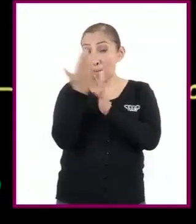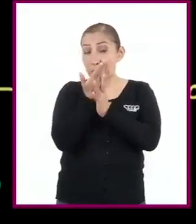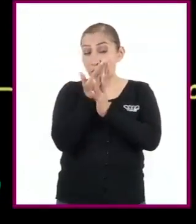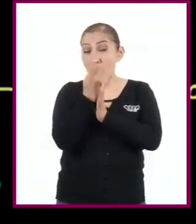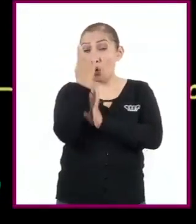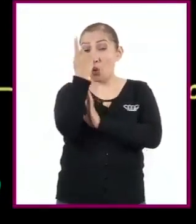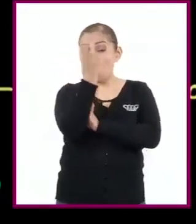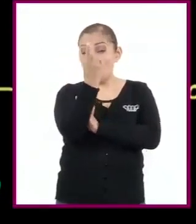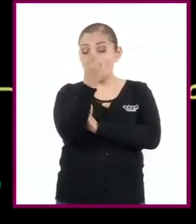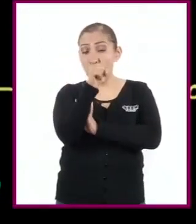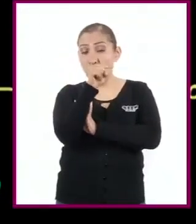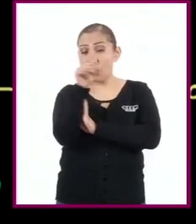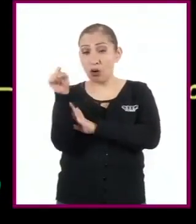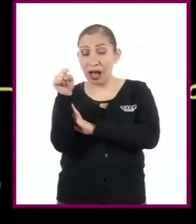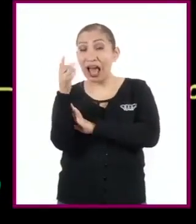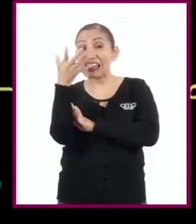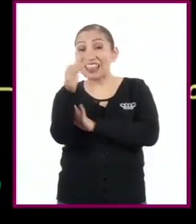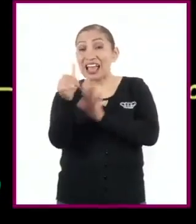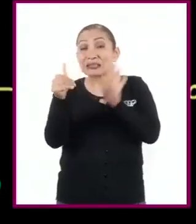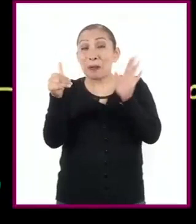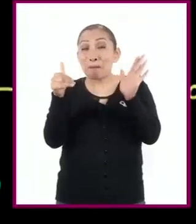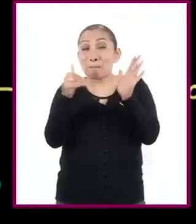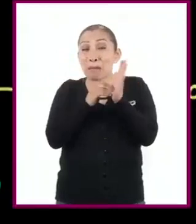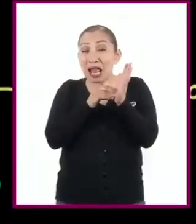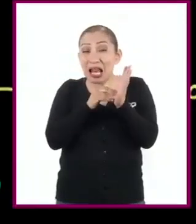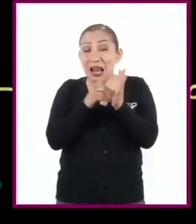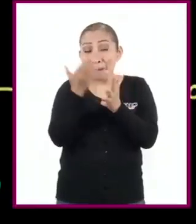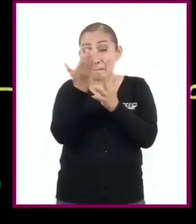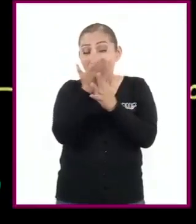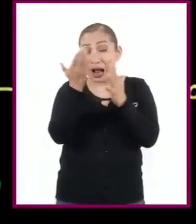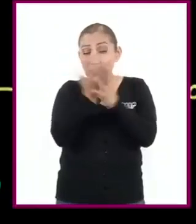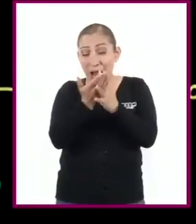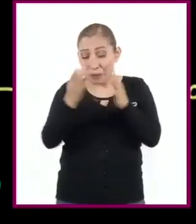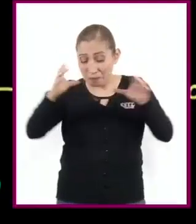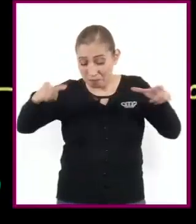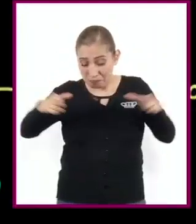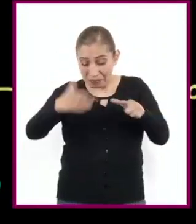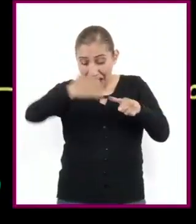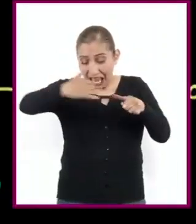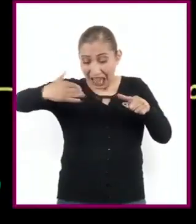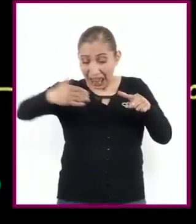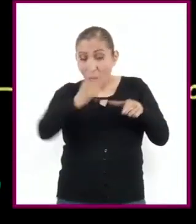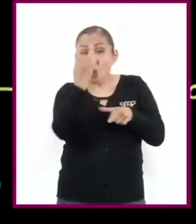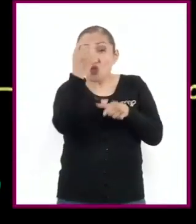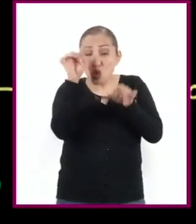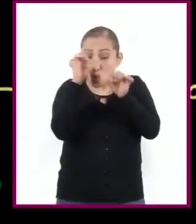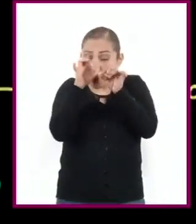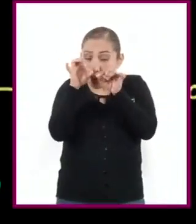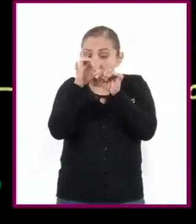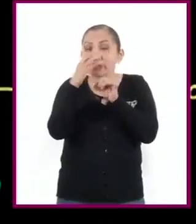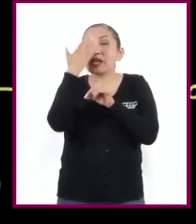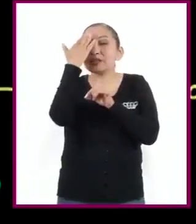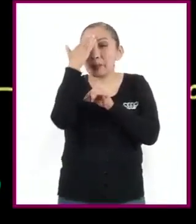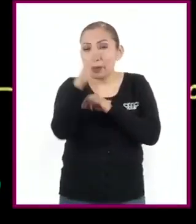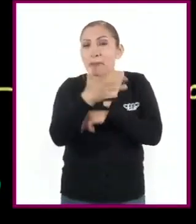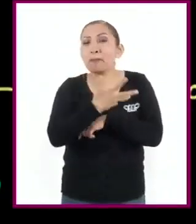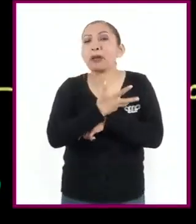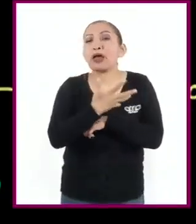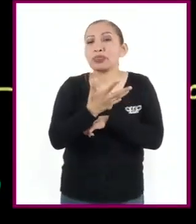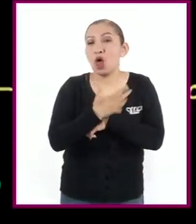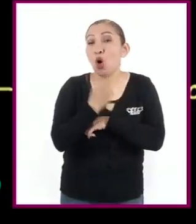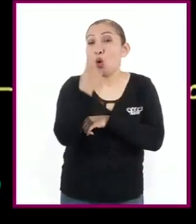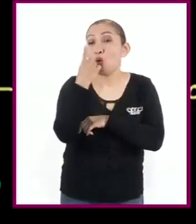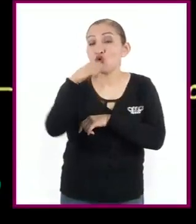igual a 1 entre 10.000 del volumen del átomo. Entonces, ya sabemos que tenemos